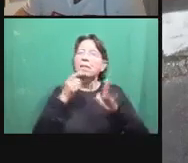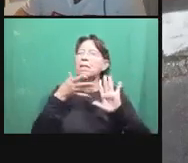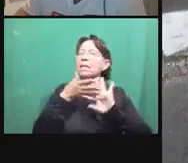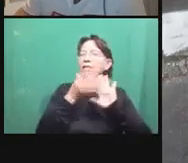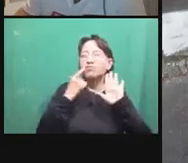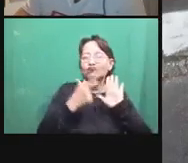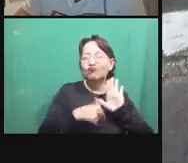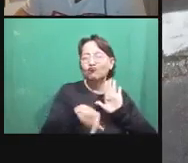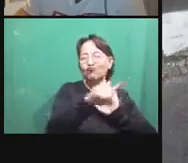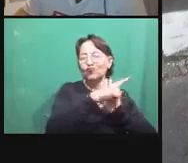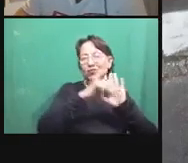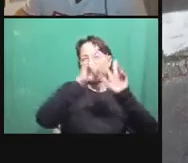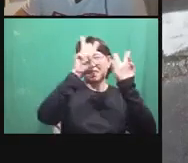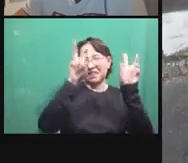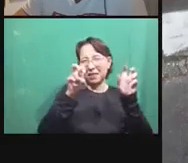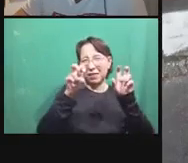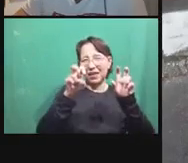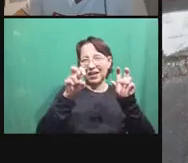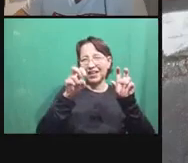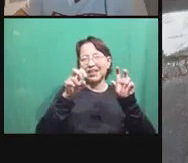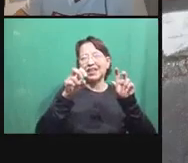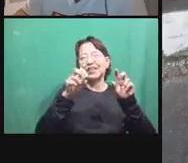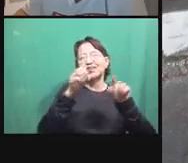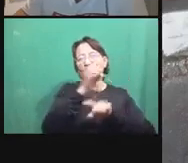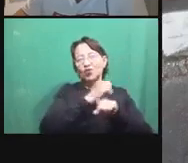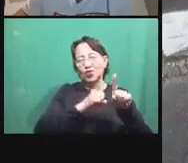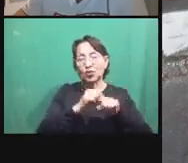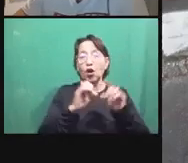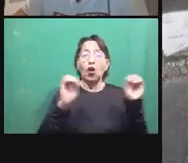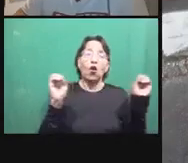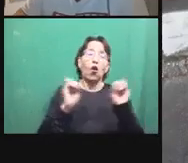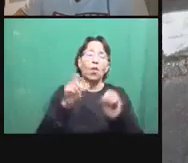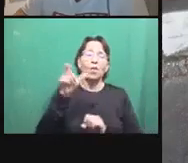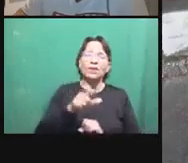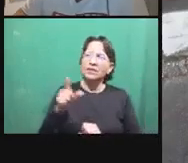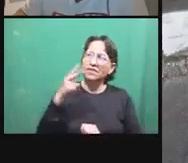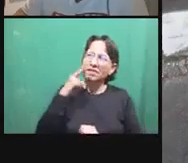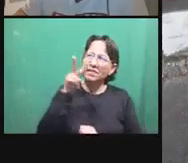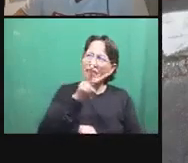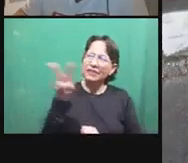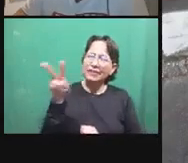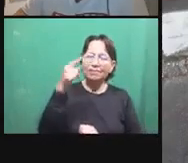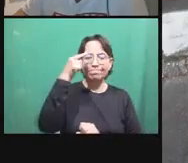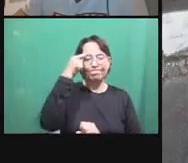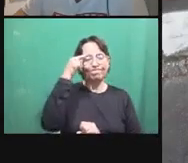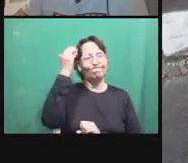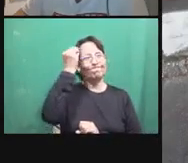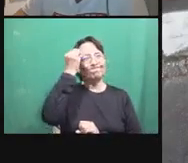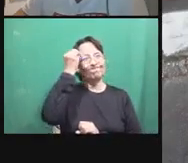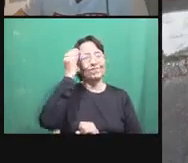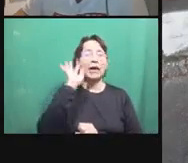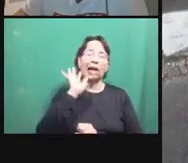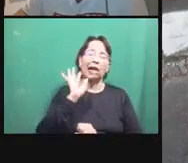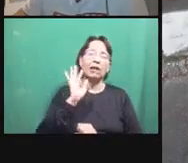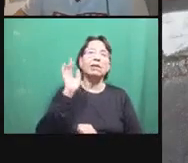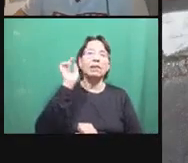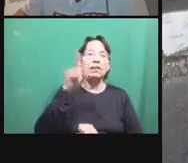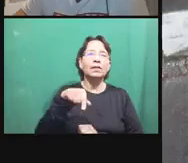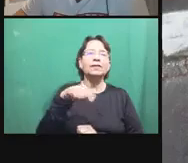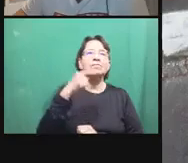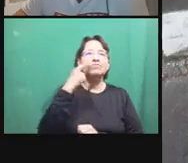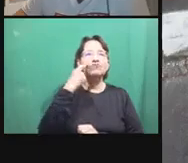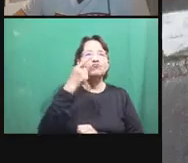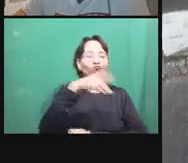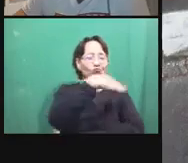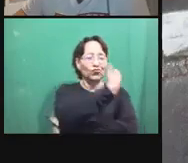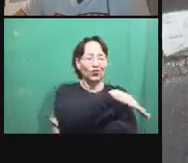cuestiones sociales o simplemente para hacer pensar al transeúnte. También toma la posición de donde la calle se transforma en el